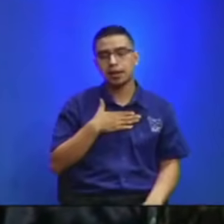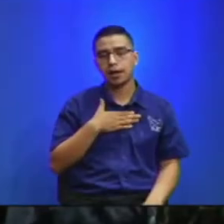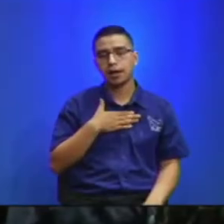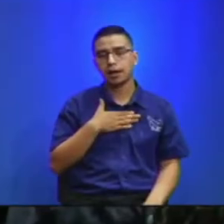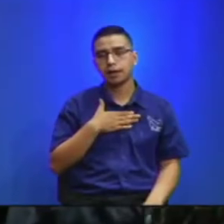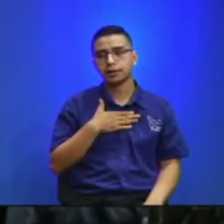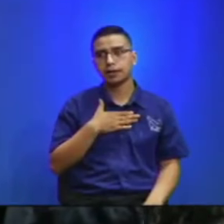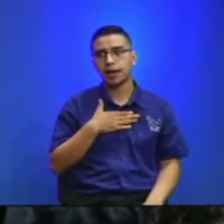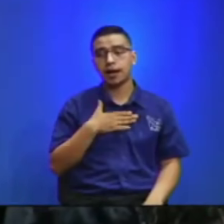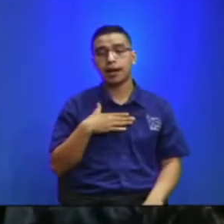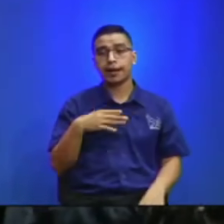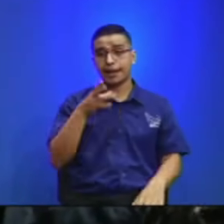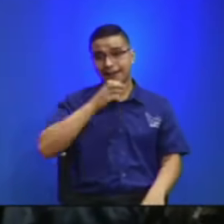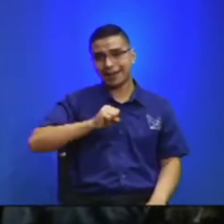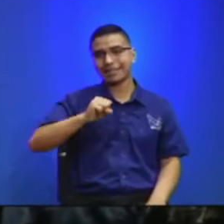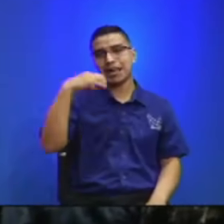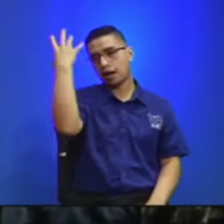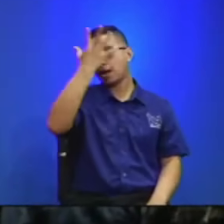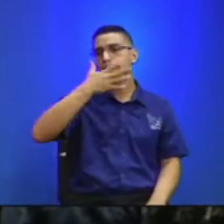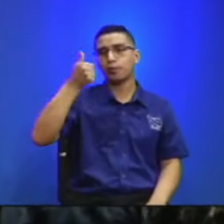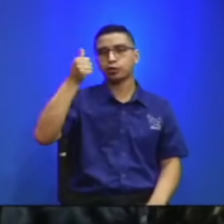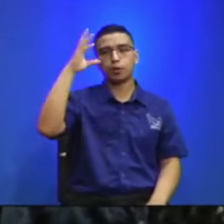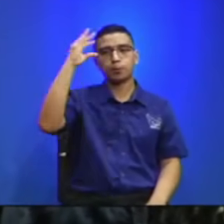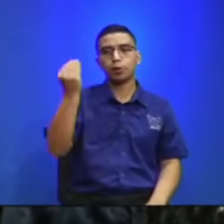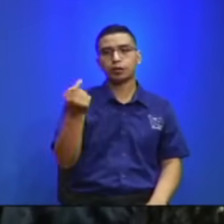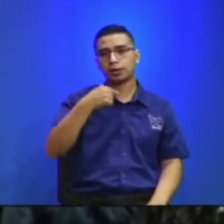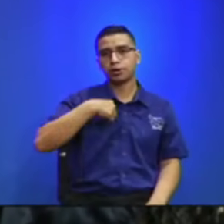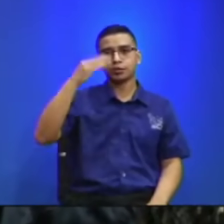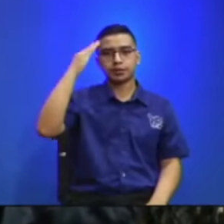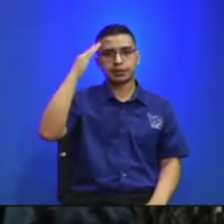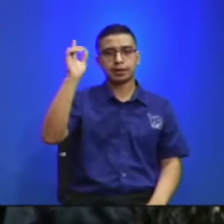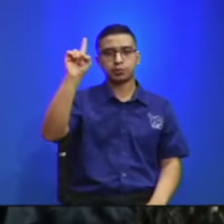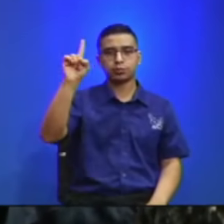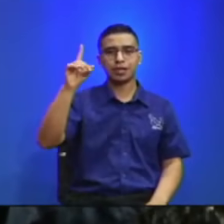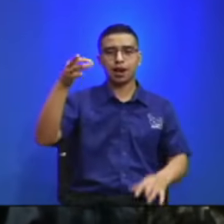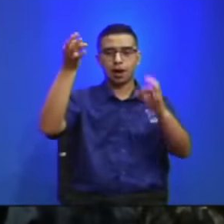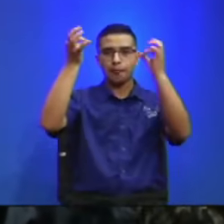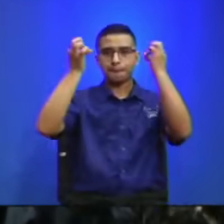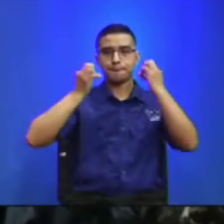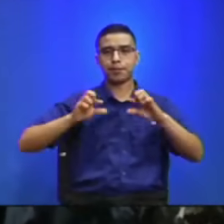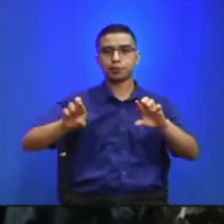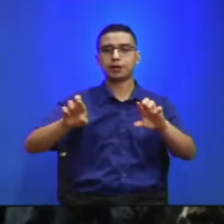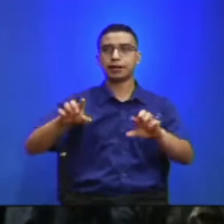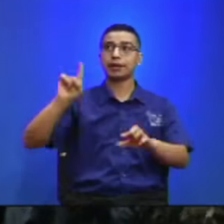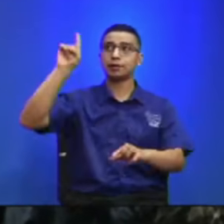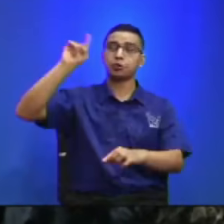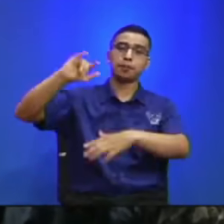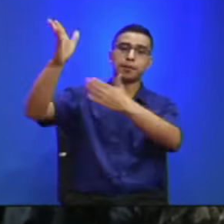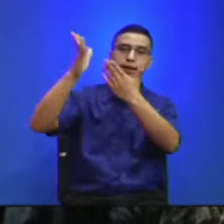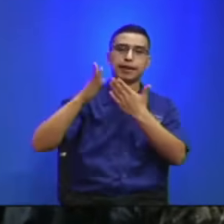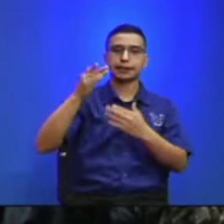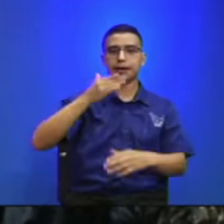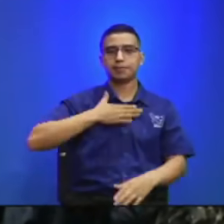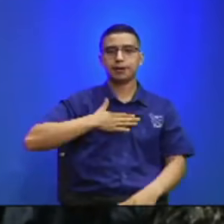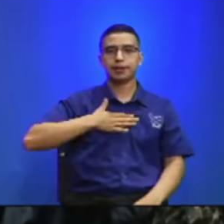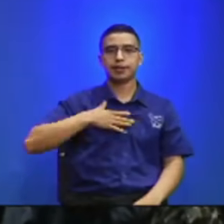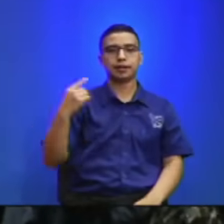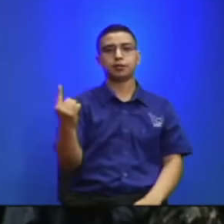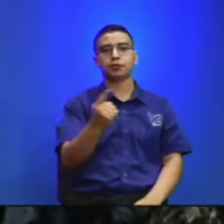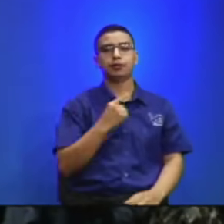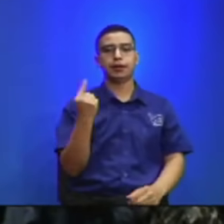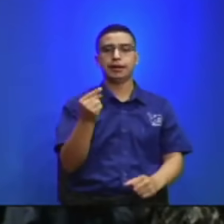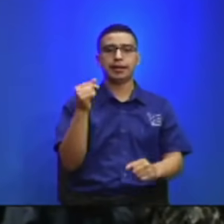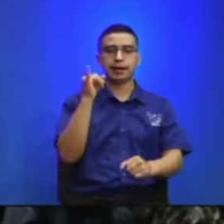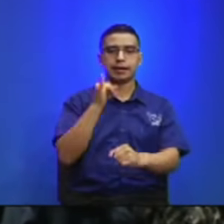convertido en algo hermoso porque sé que es una oportunidad que me das a mí y a tu pueblo entero